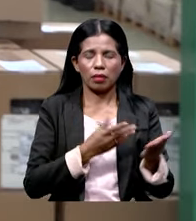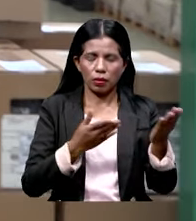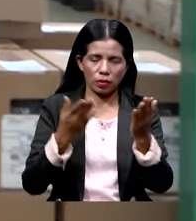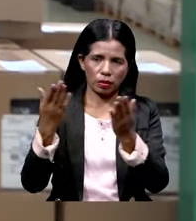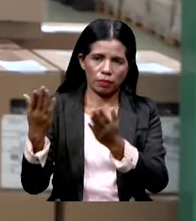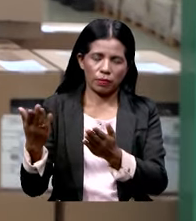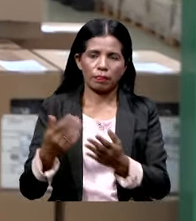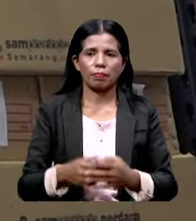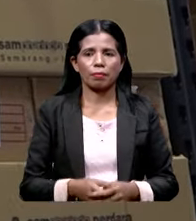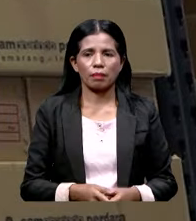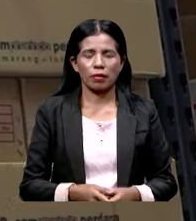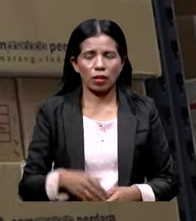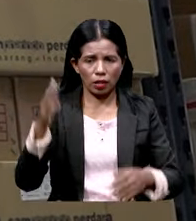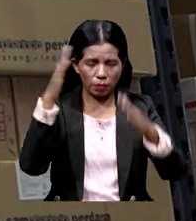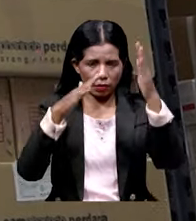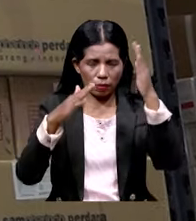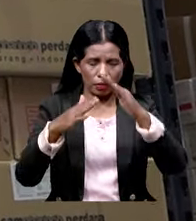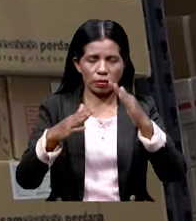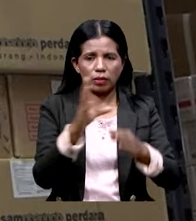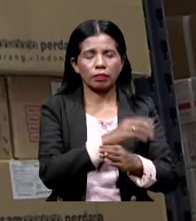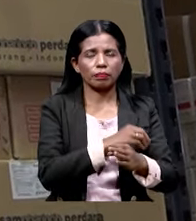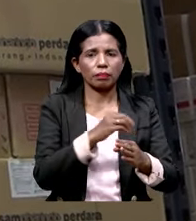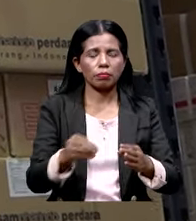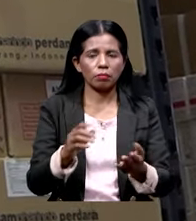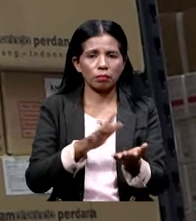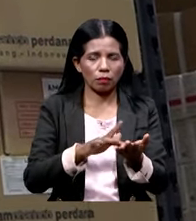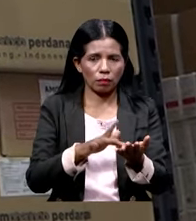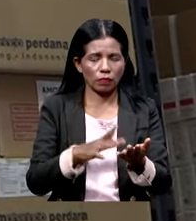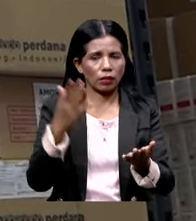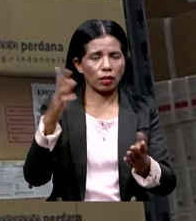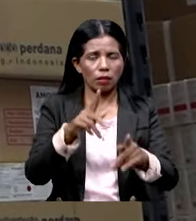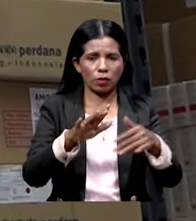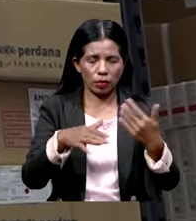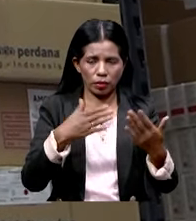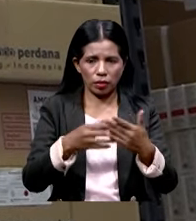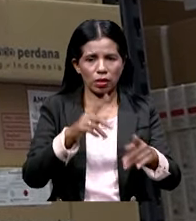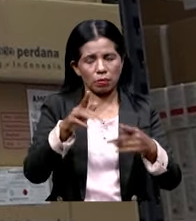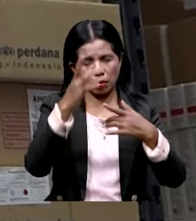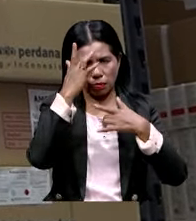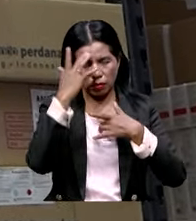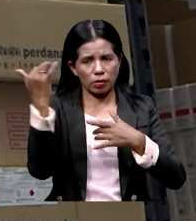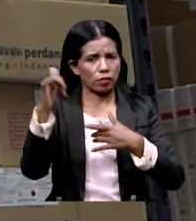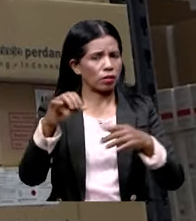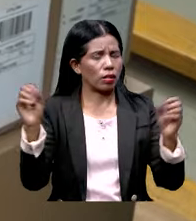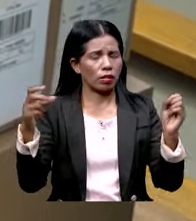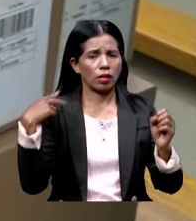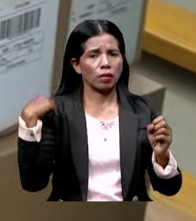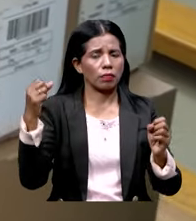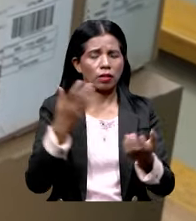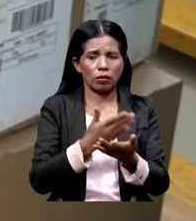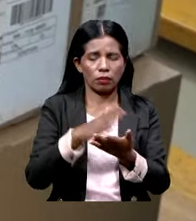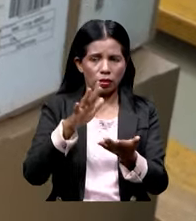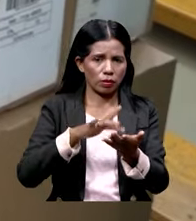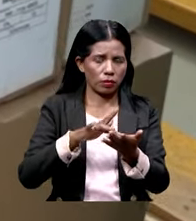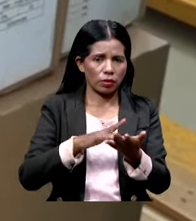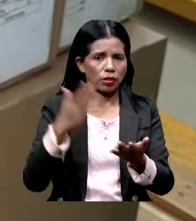armazen. Problema ai moru sai una polemica i ha comunidade ne let liu liu paciente sira ne bele i hek bit atu so sai moru nu ne